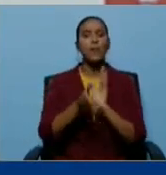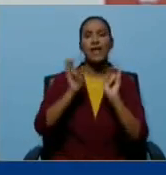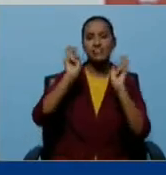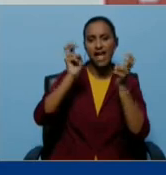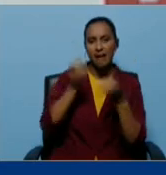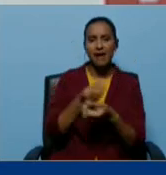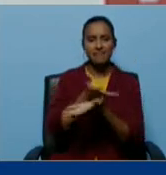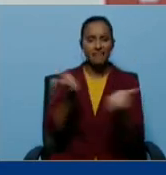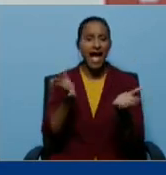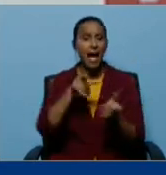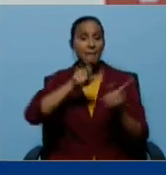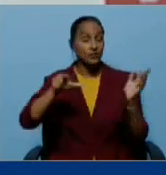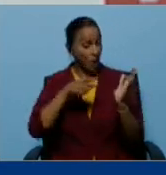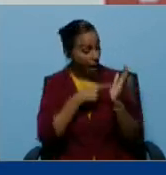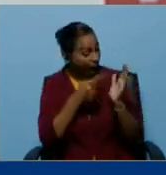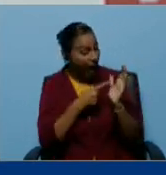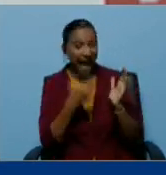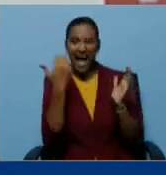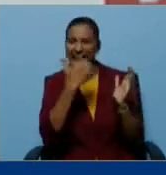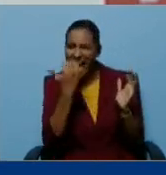divirtiendo a la gente.